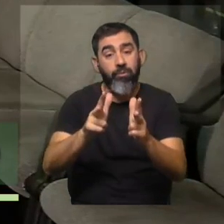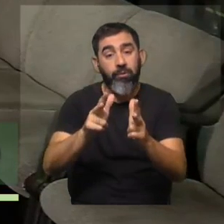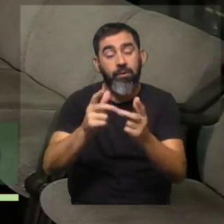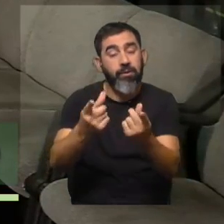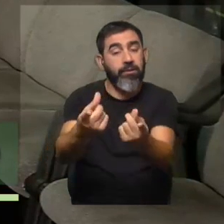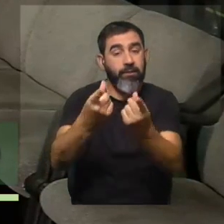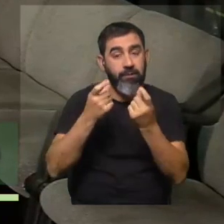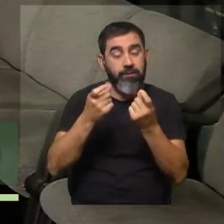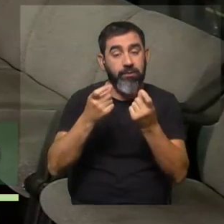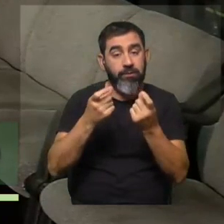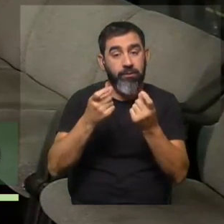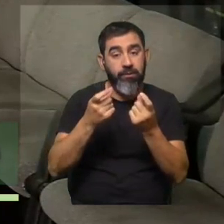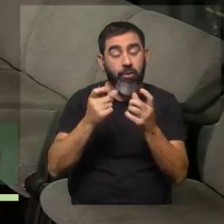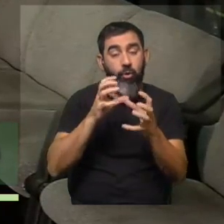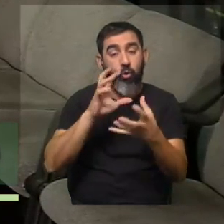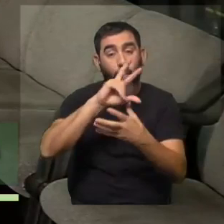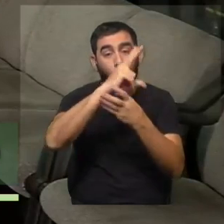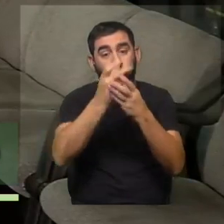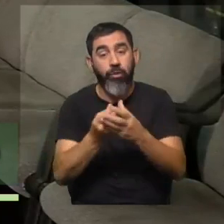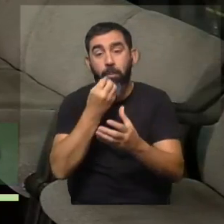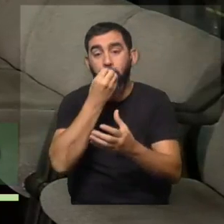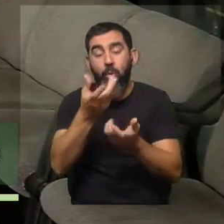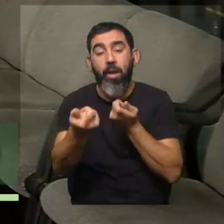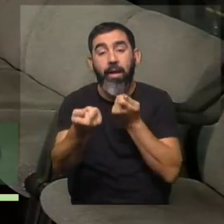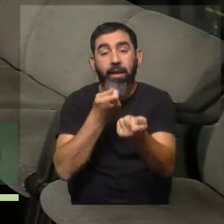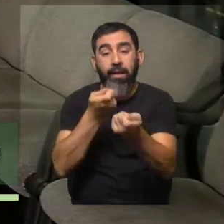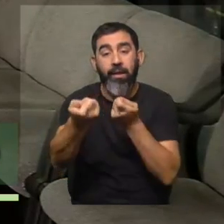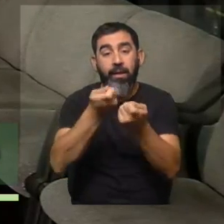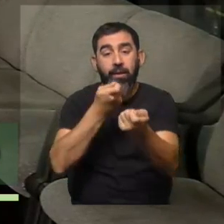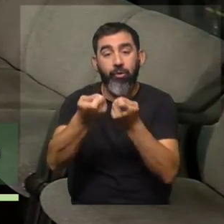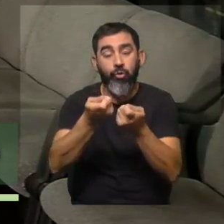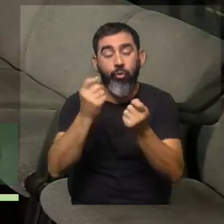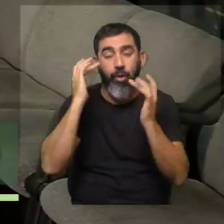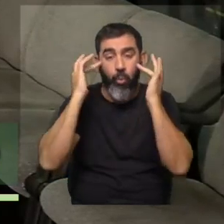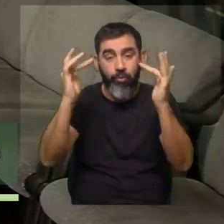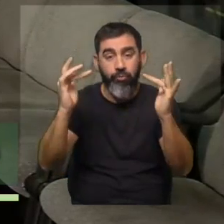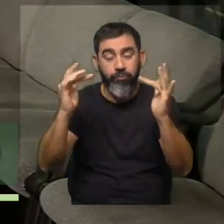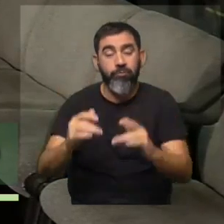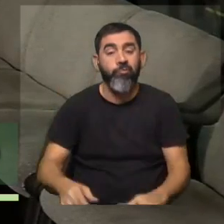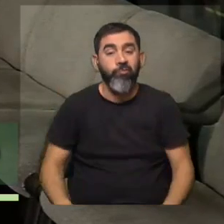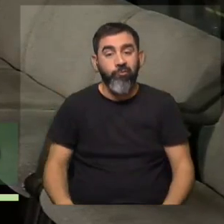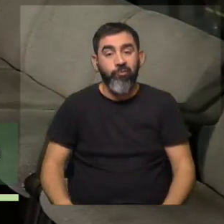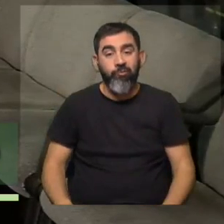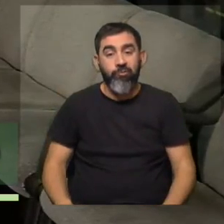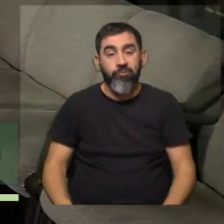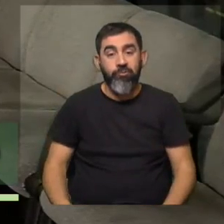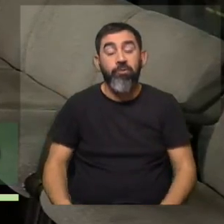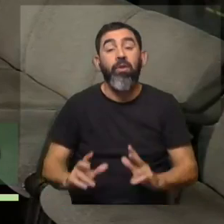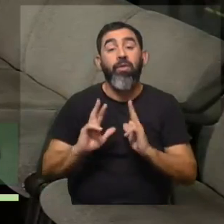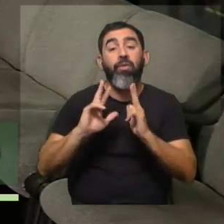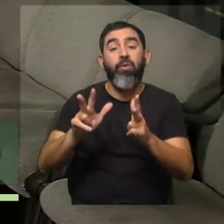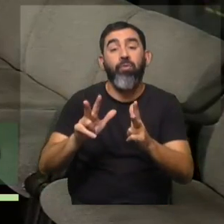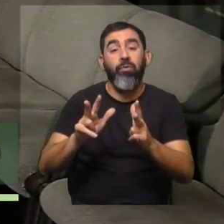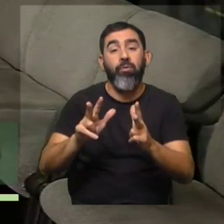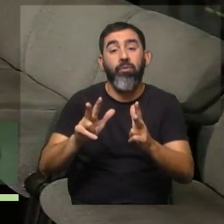es necesario dentro del propio codicen una mejora de la gestión en los diferentes ámbitos de la educación En ese sentido hizo mención a